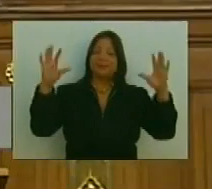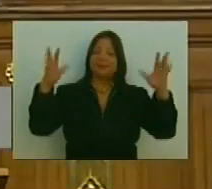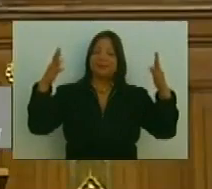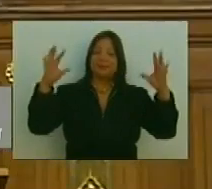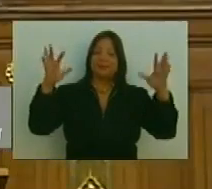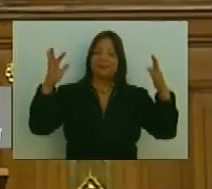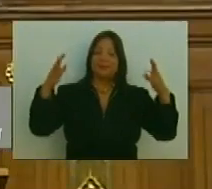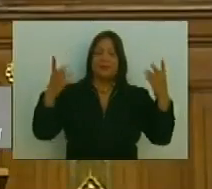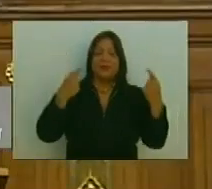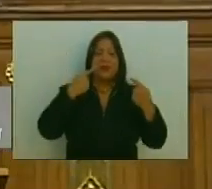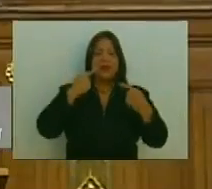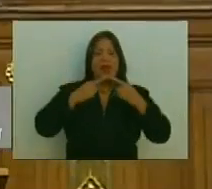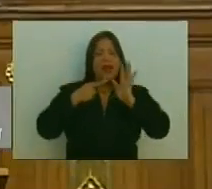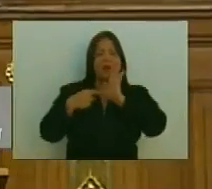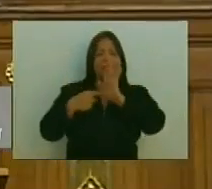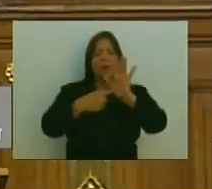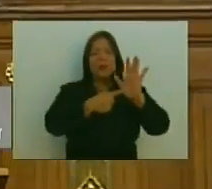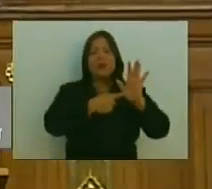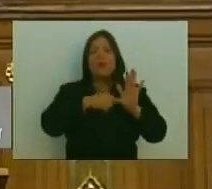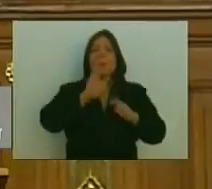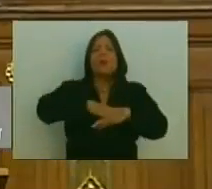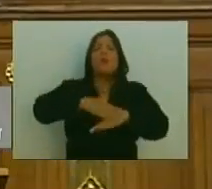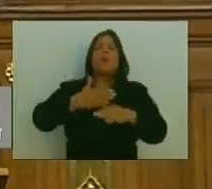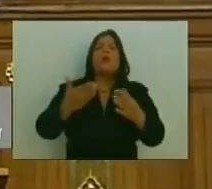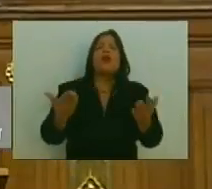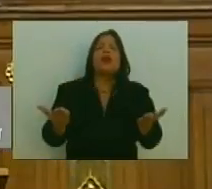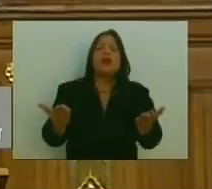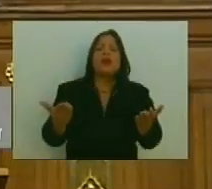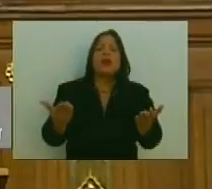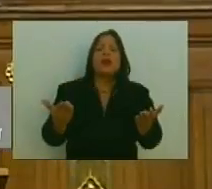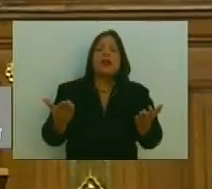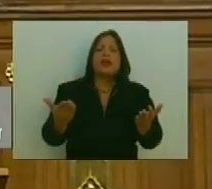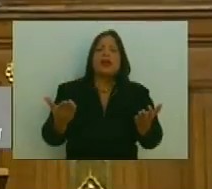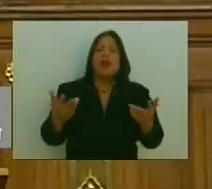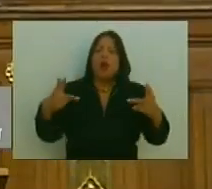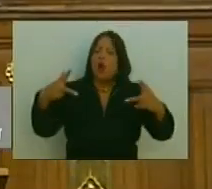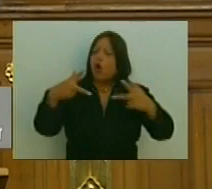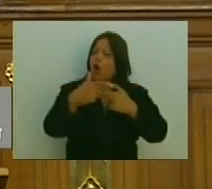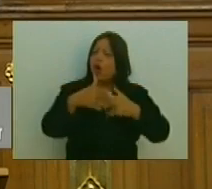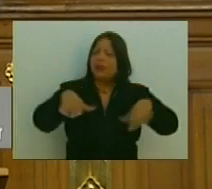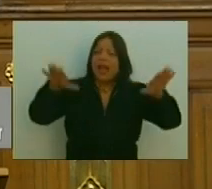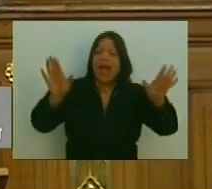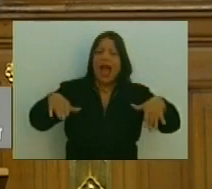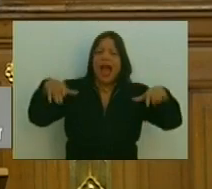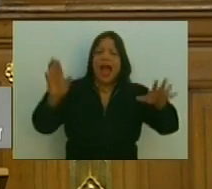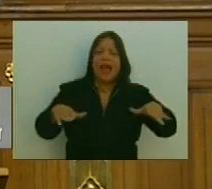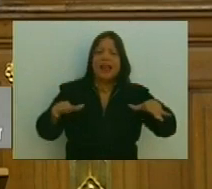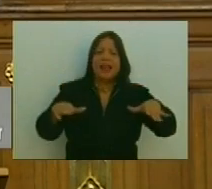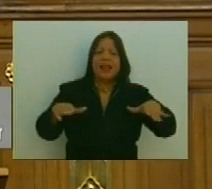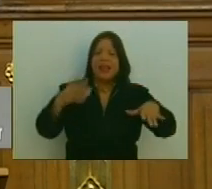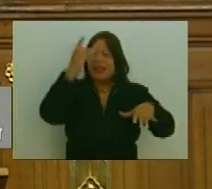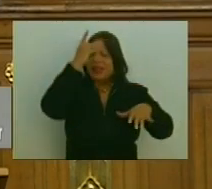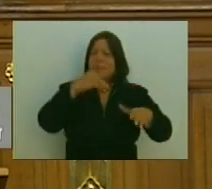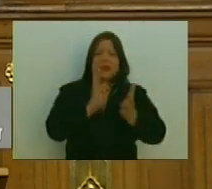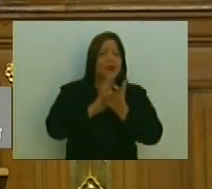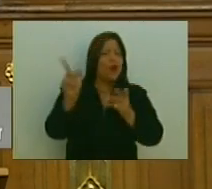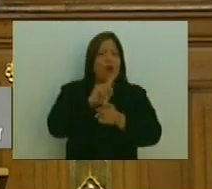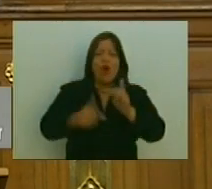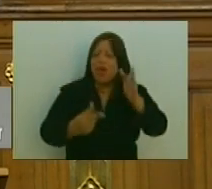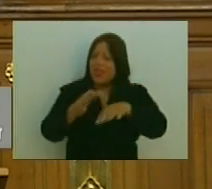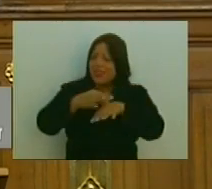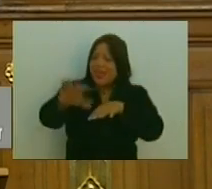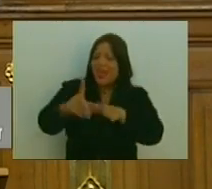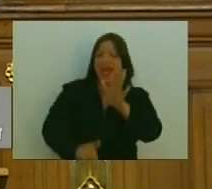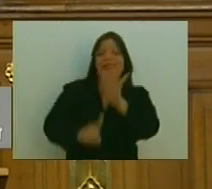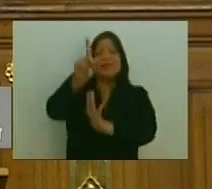Y les voy a demostrar el porqué. No cortemos las alas de los niños que tienen alguna discapacidad.